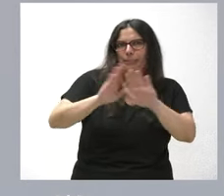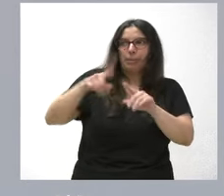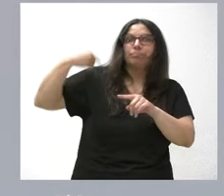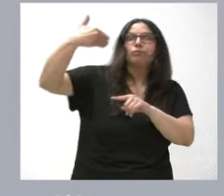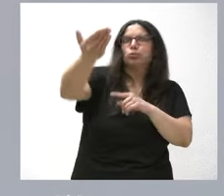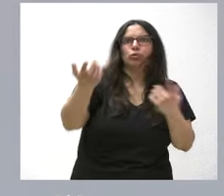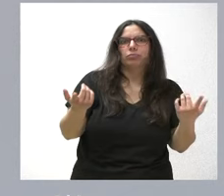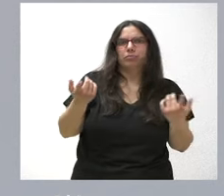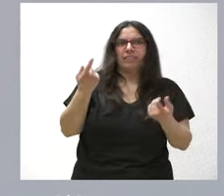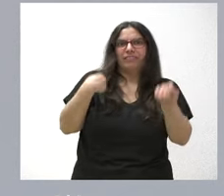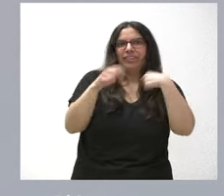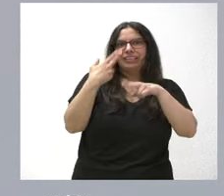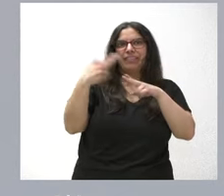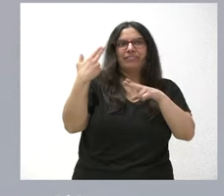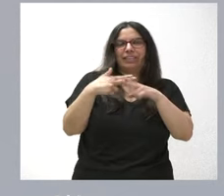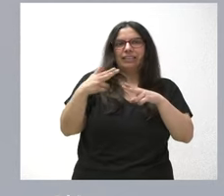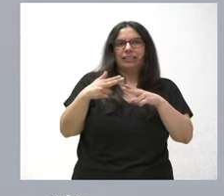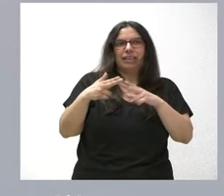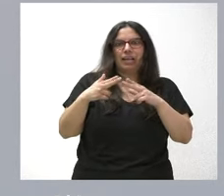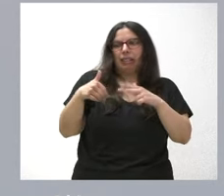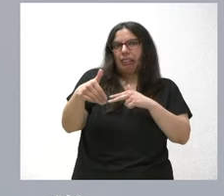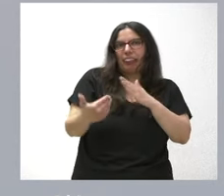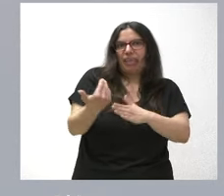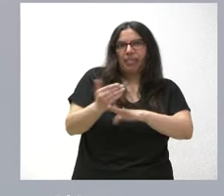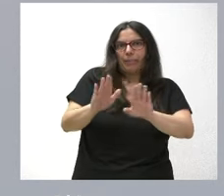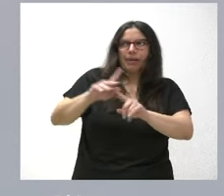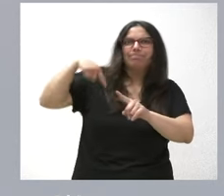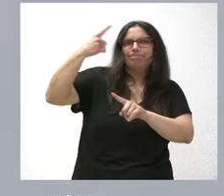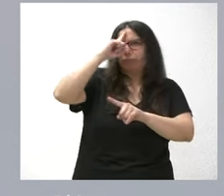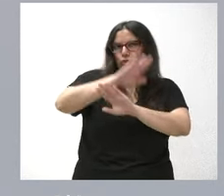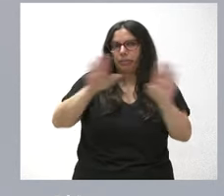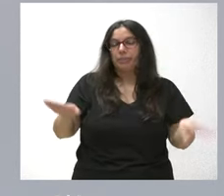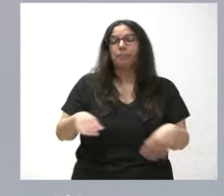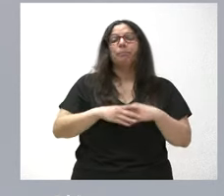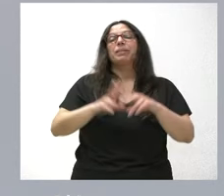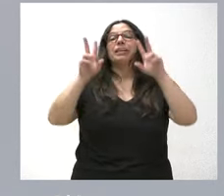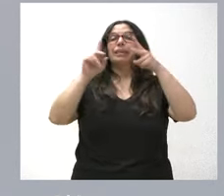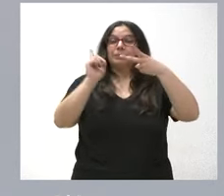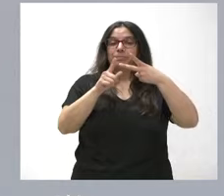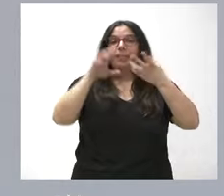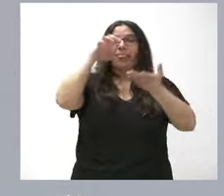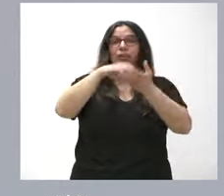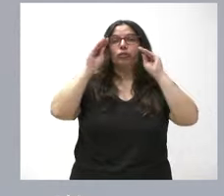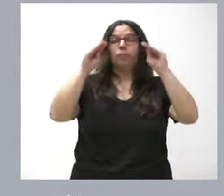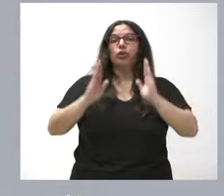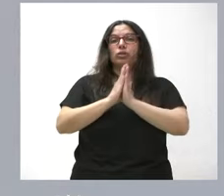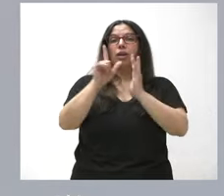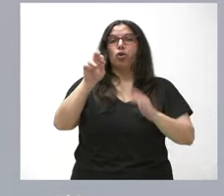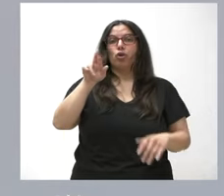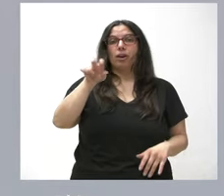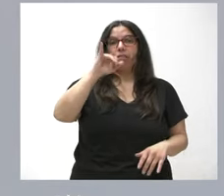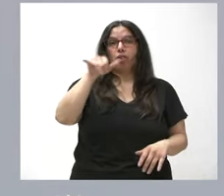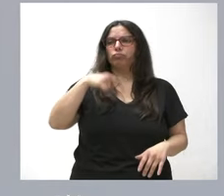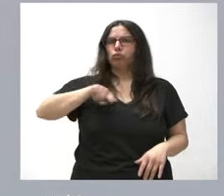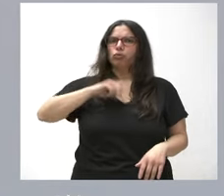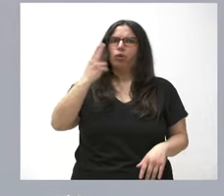a la venta de algunos billetes en el periodo muy inmediato. En el caso del Centro de Formación de San Lorenzo, nuestro compromiso, como usted ha señalado,